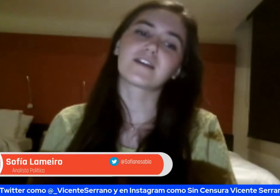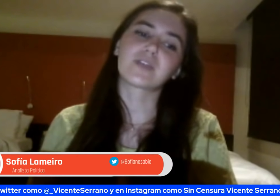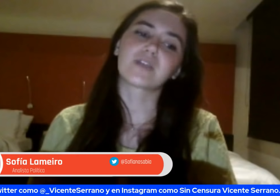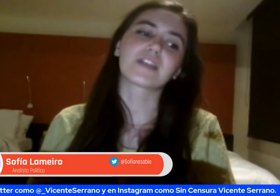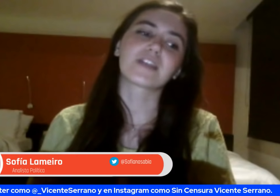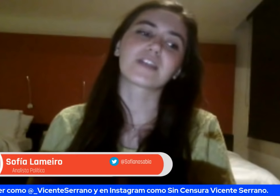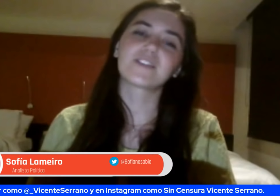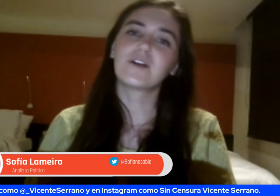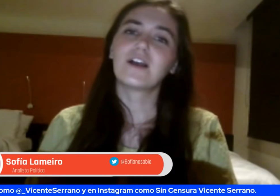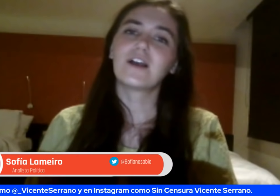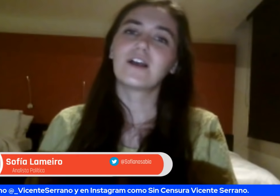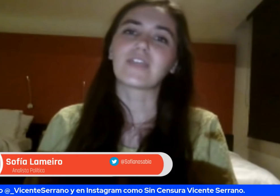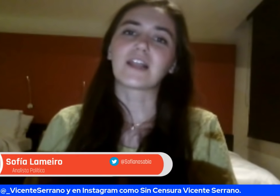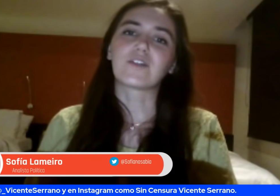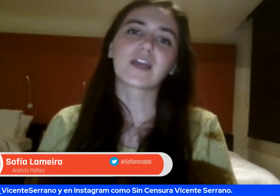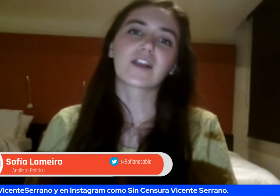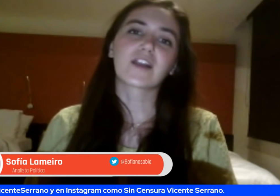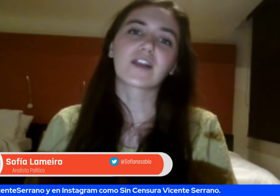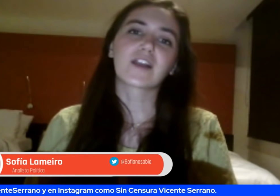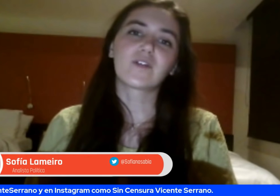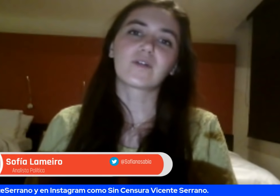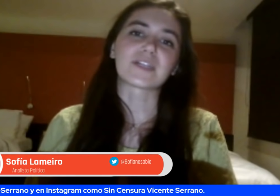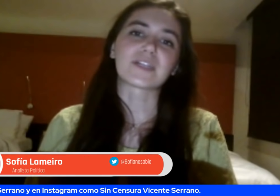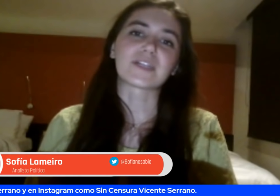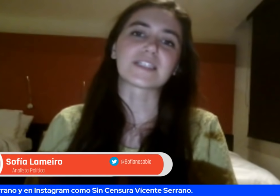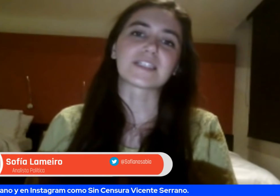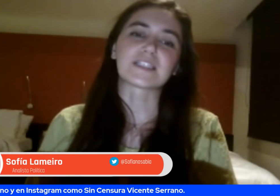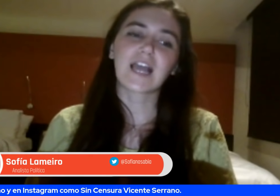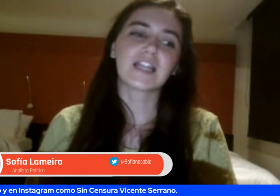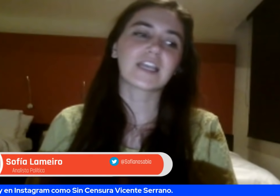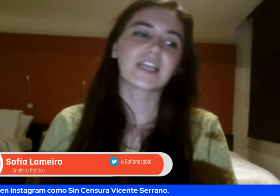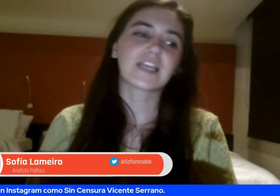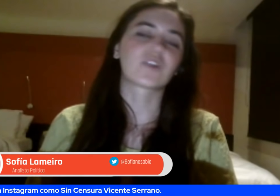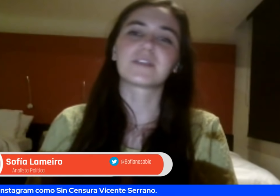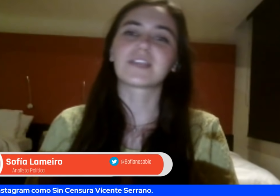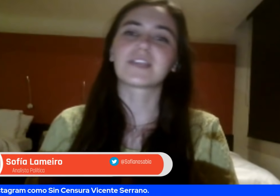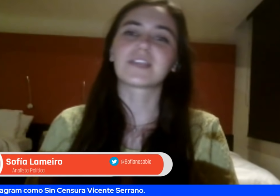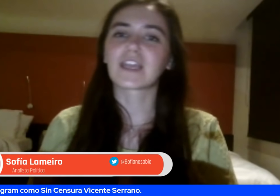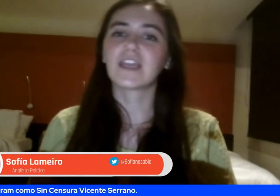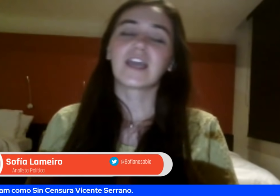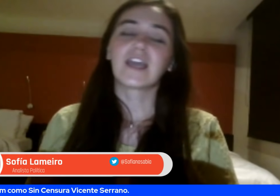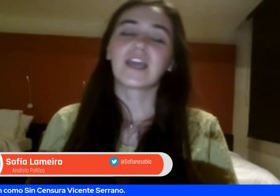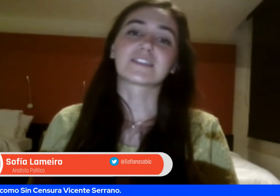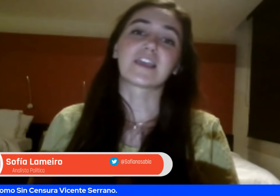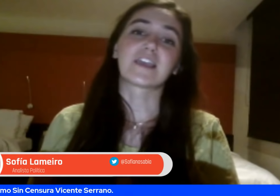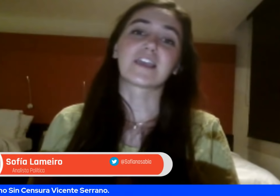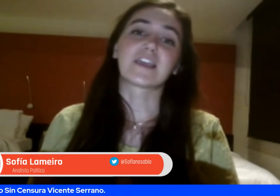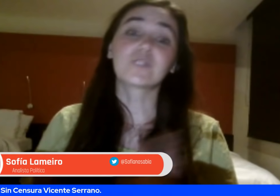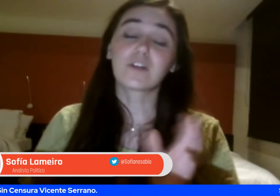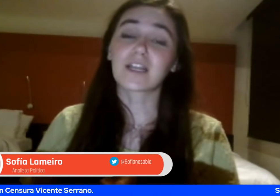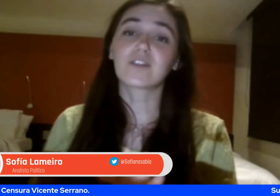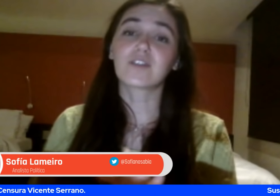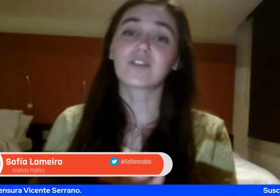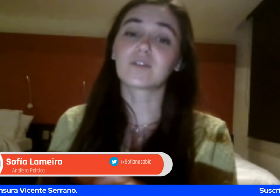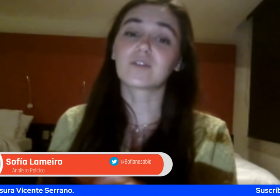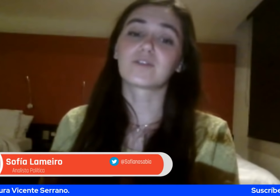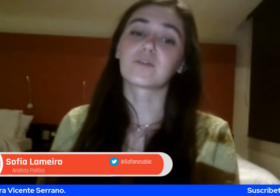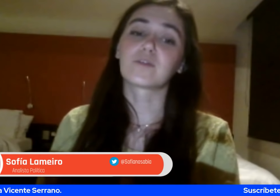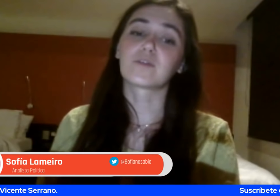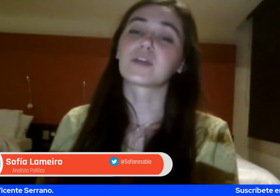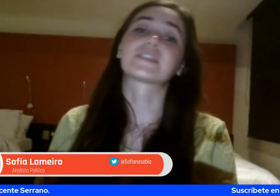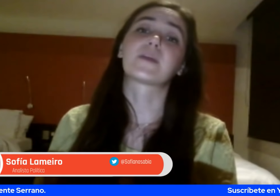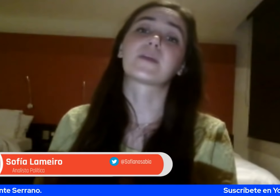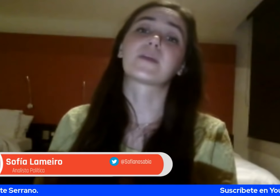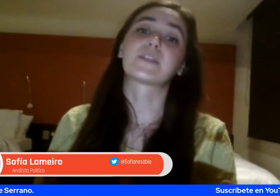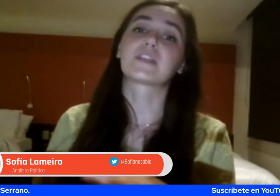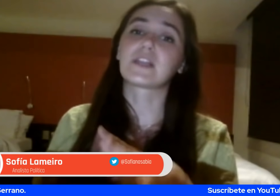un ejercicio del gobierno presidencial y que solamente quiere, incluso lo maneja como que se